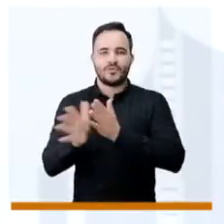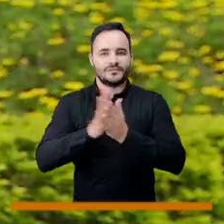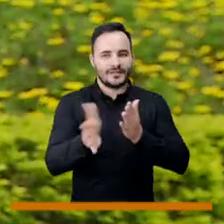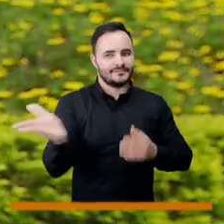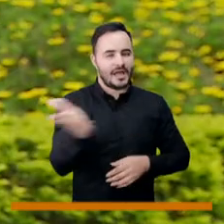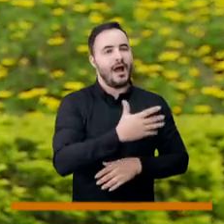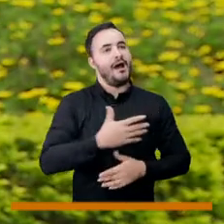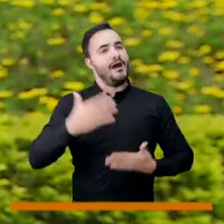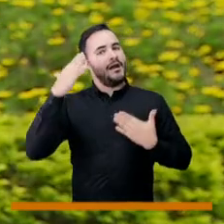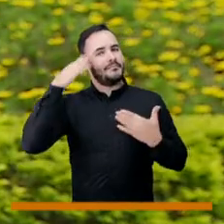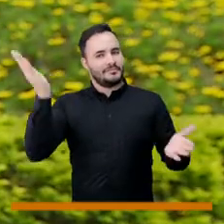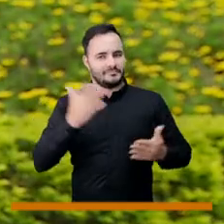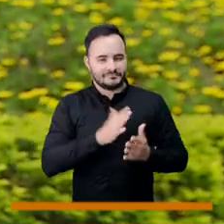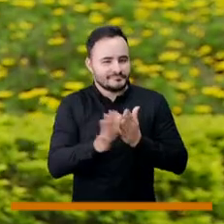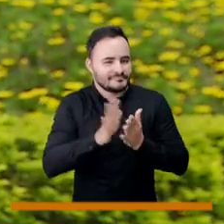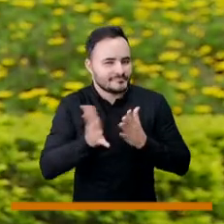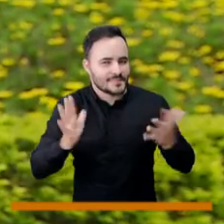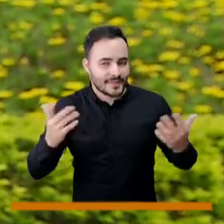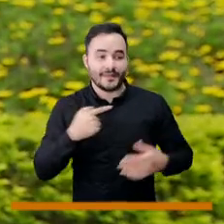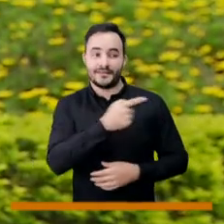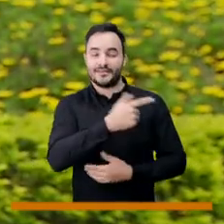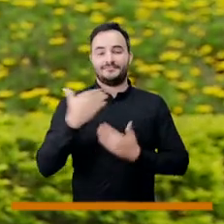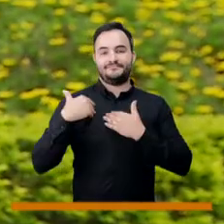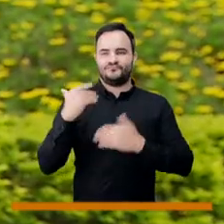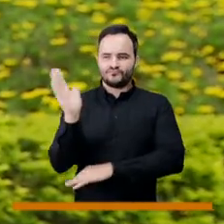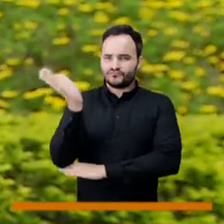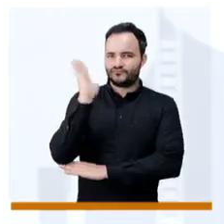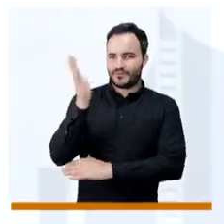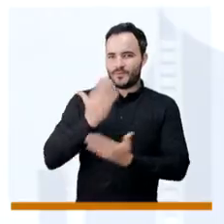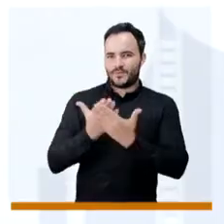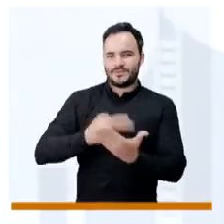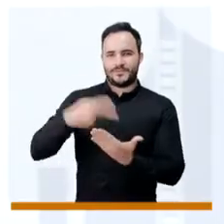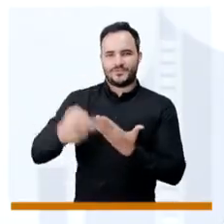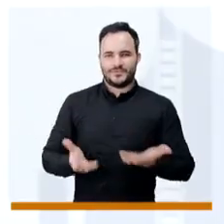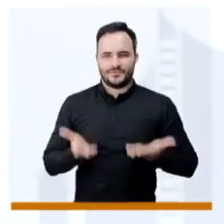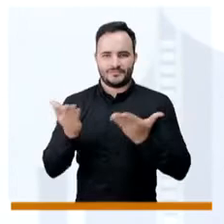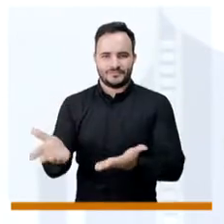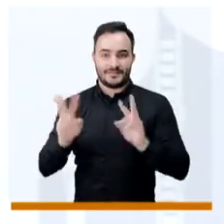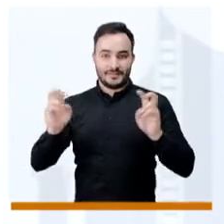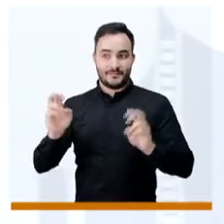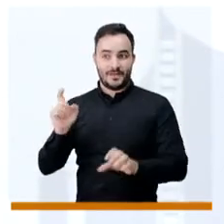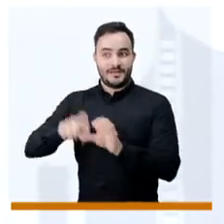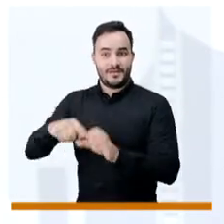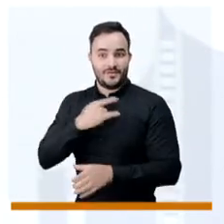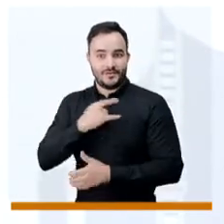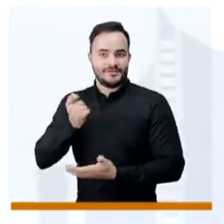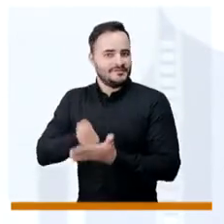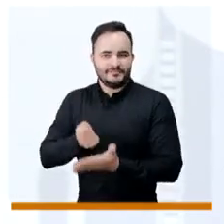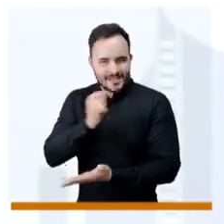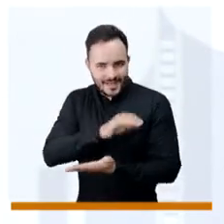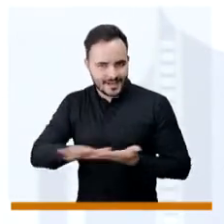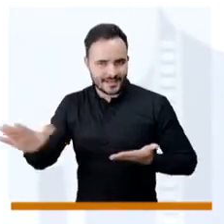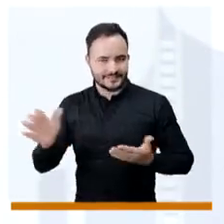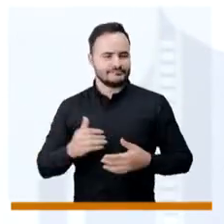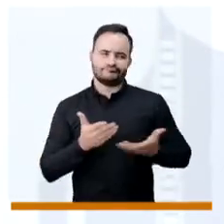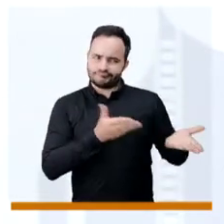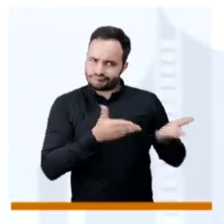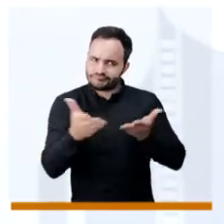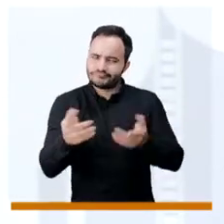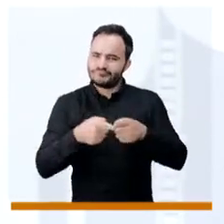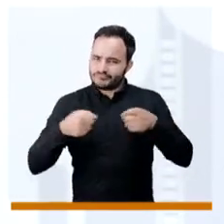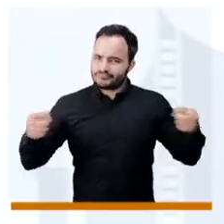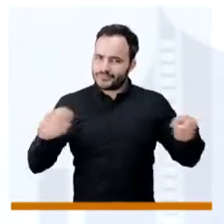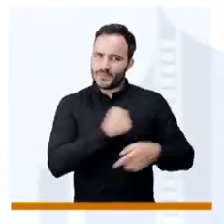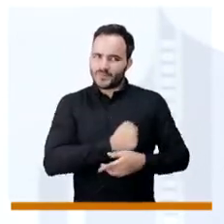ponente de este proyecto de gratuidad que se va a debatir en las sesiones de junio como esperamos y llegamos allá y cómo está el proceso